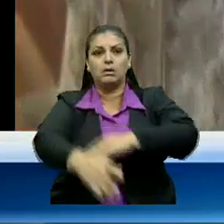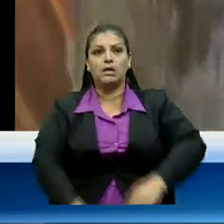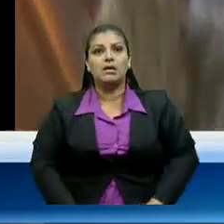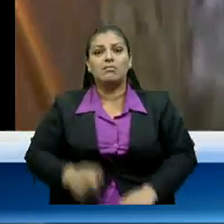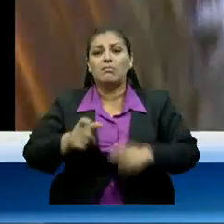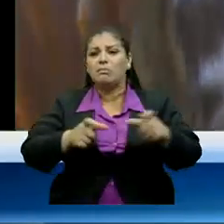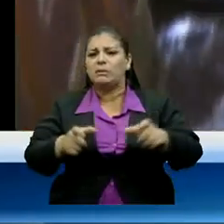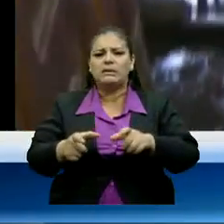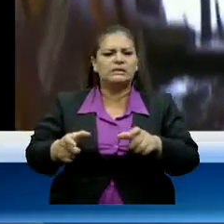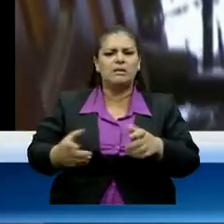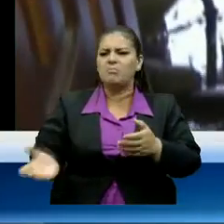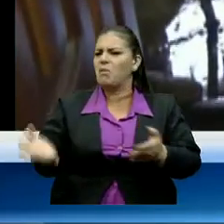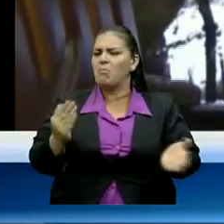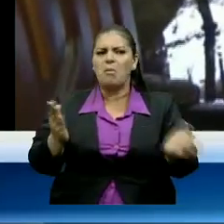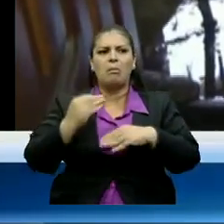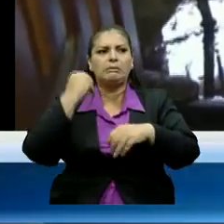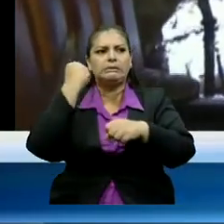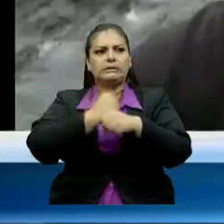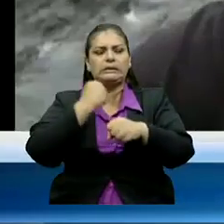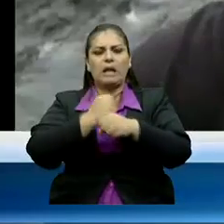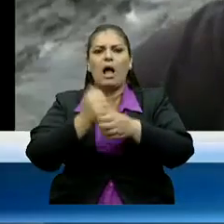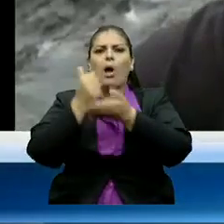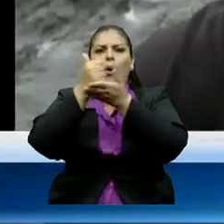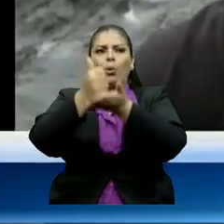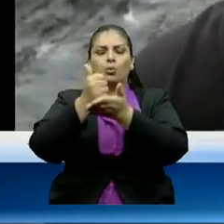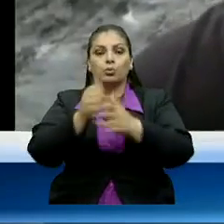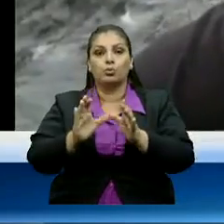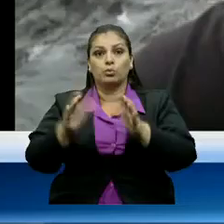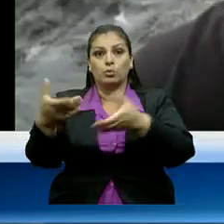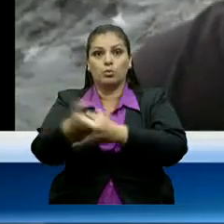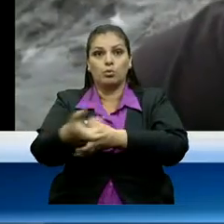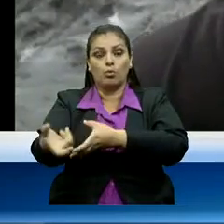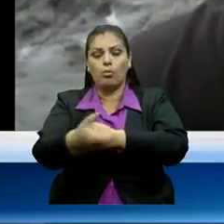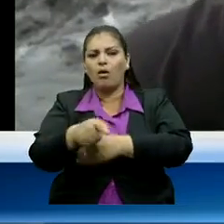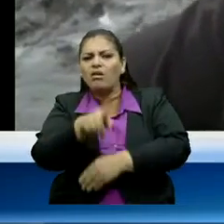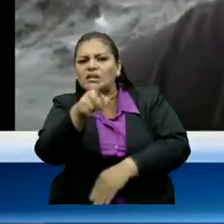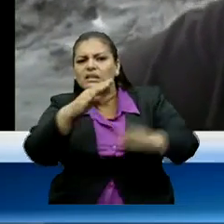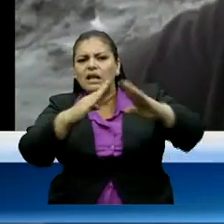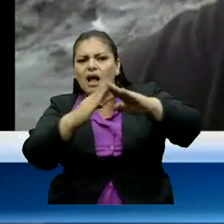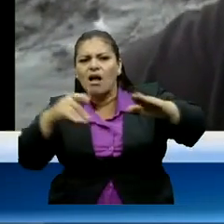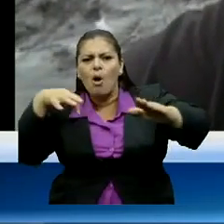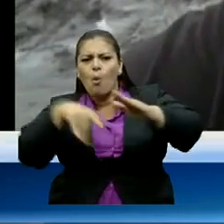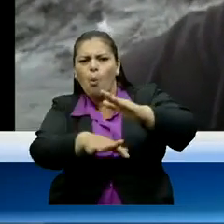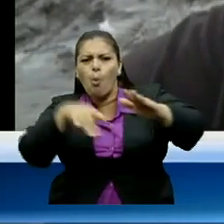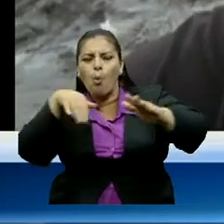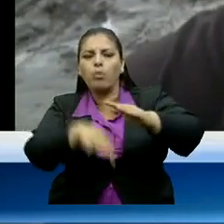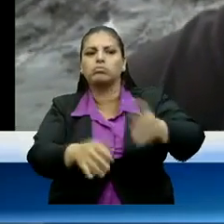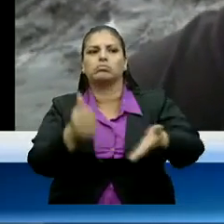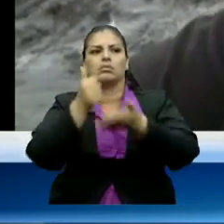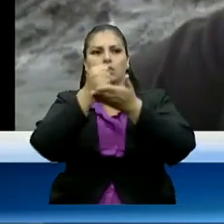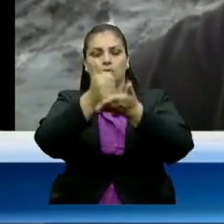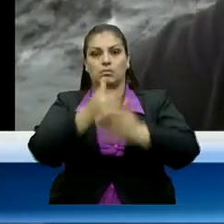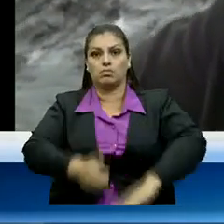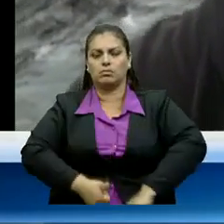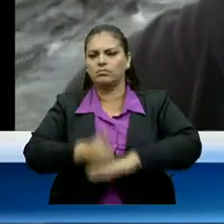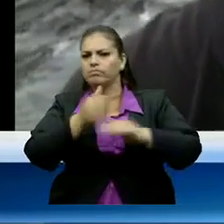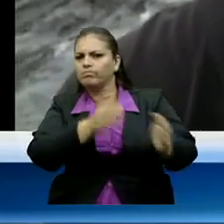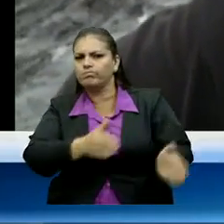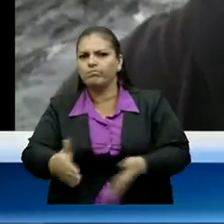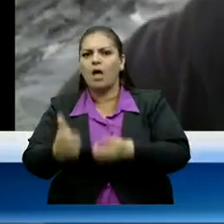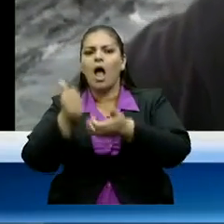las viviendas. Personal del cuerpo de bomberos limpiaron los inmuebles y las autoridades entregaron menajes a los afectados.